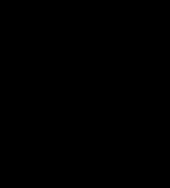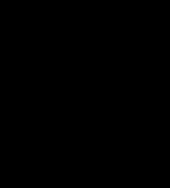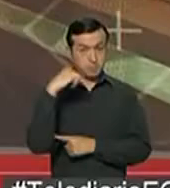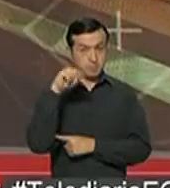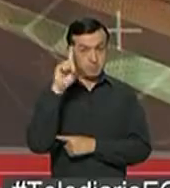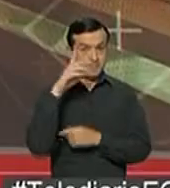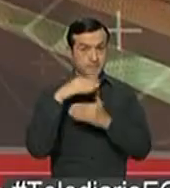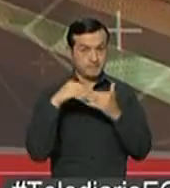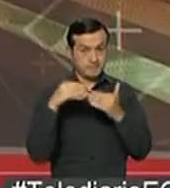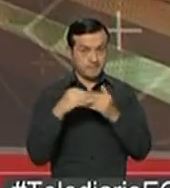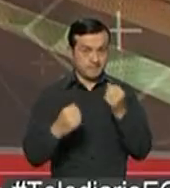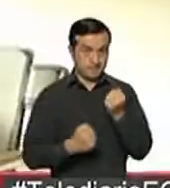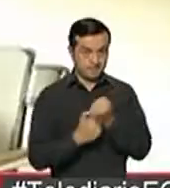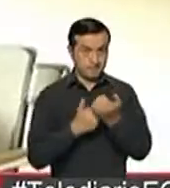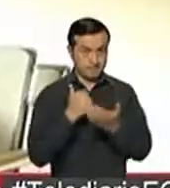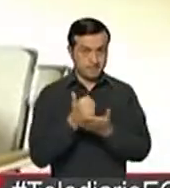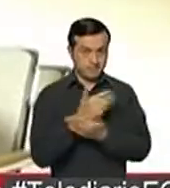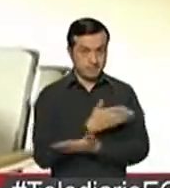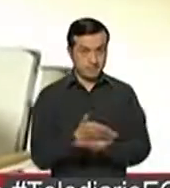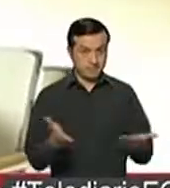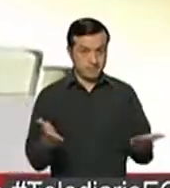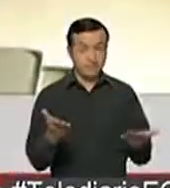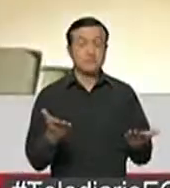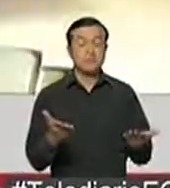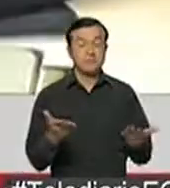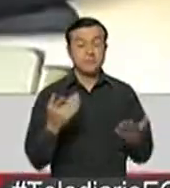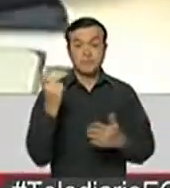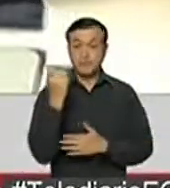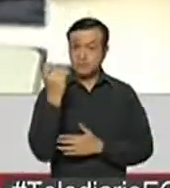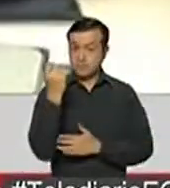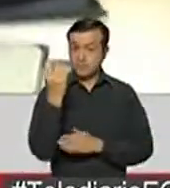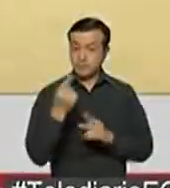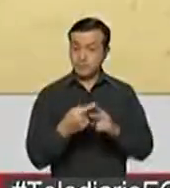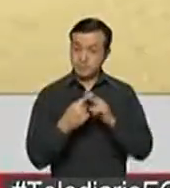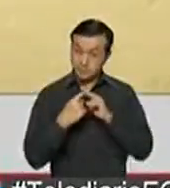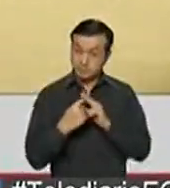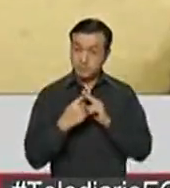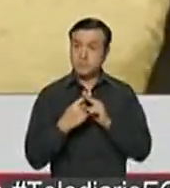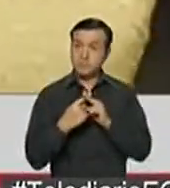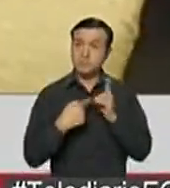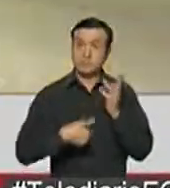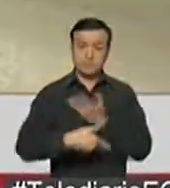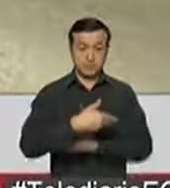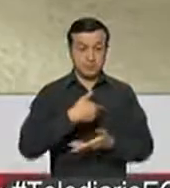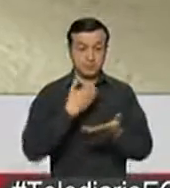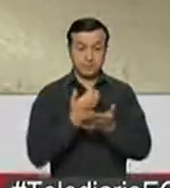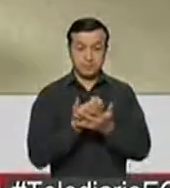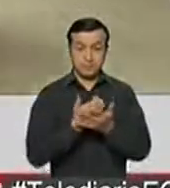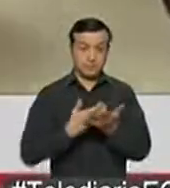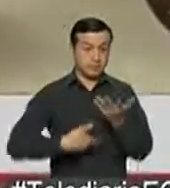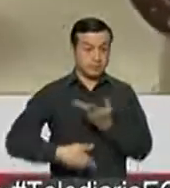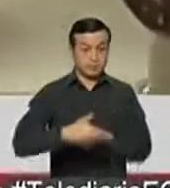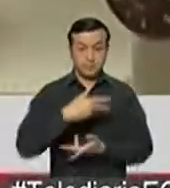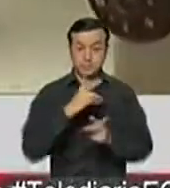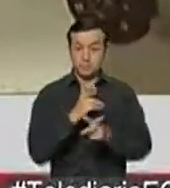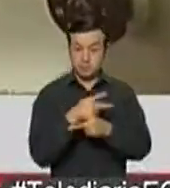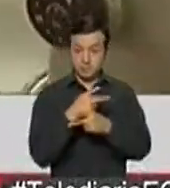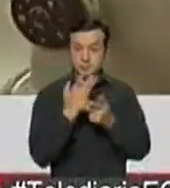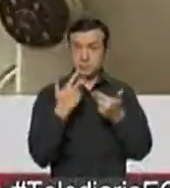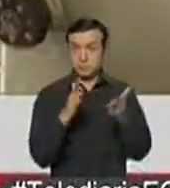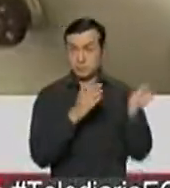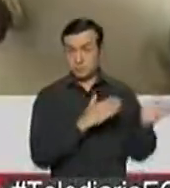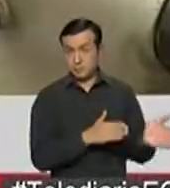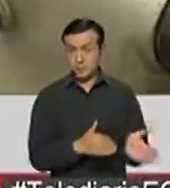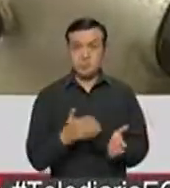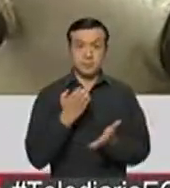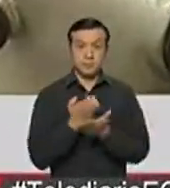$2,000,000. Ante las necesidades de financiamiento y especialidades que dinamicen las actividades productivas de las organizaciones de la